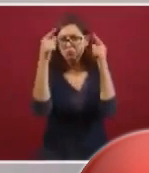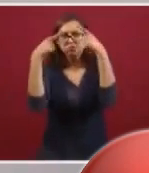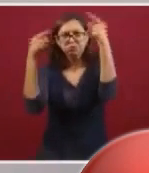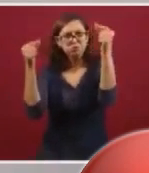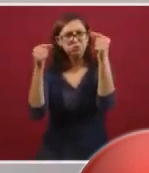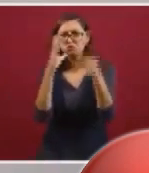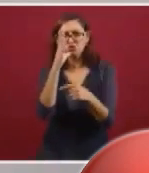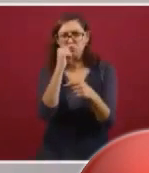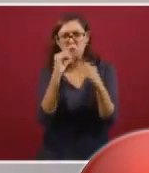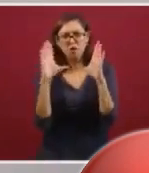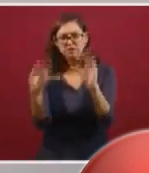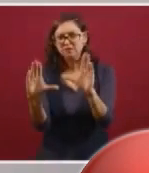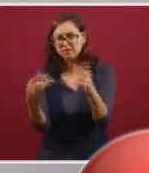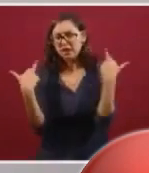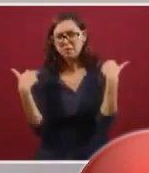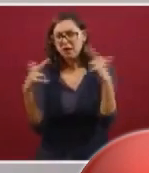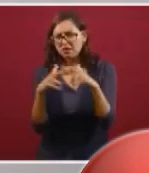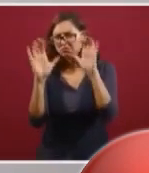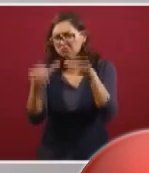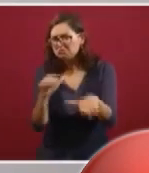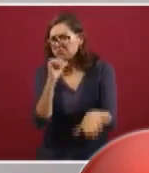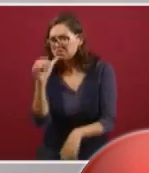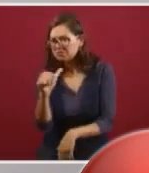no va a ser maestro?